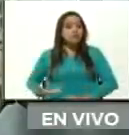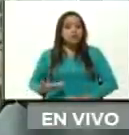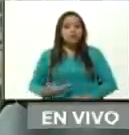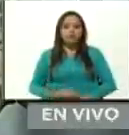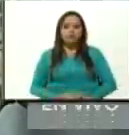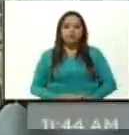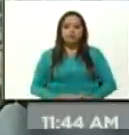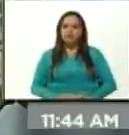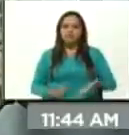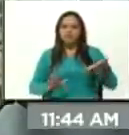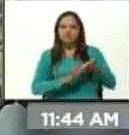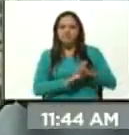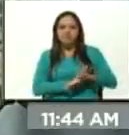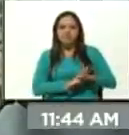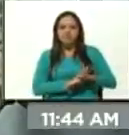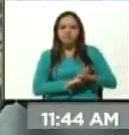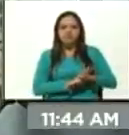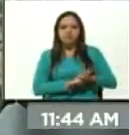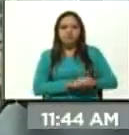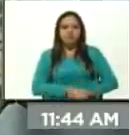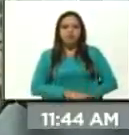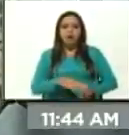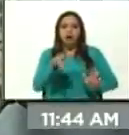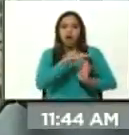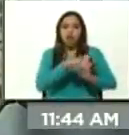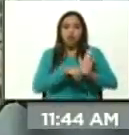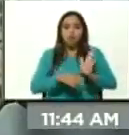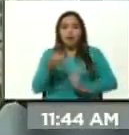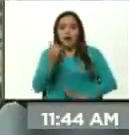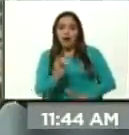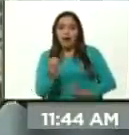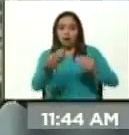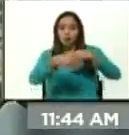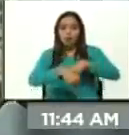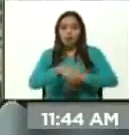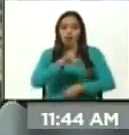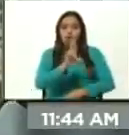que, para los estándares que establece el propio Estatuto de Roma,